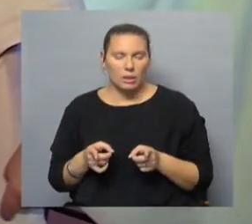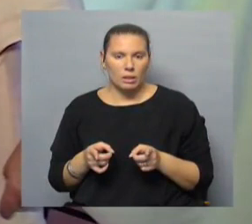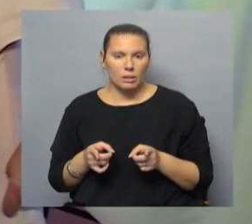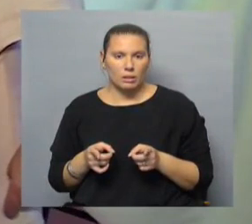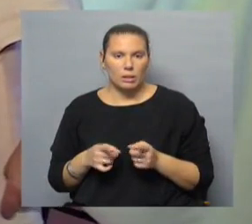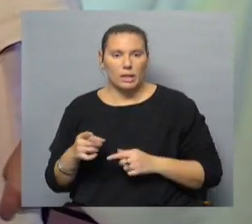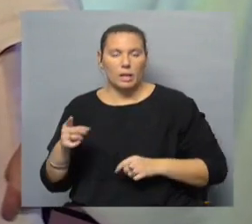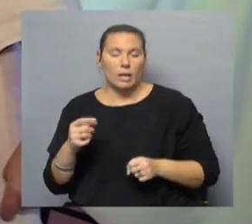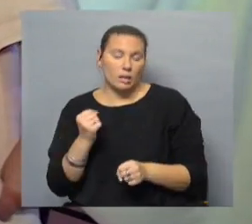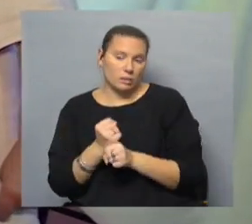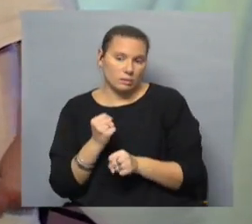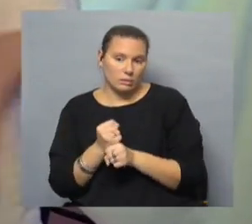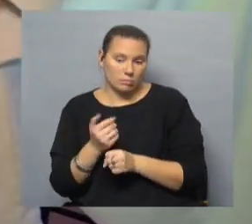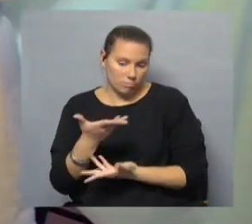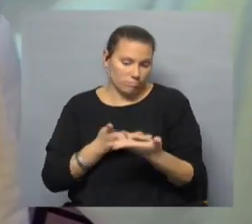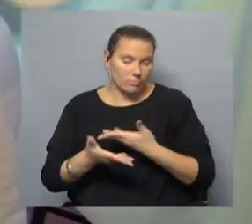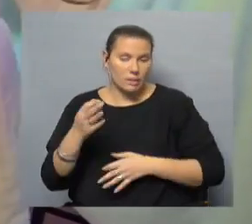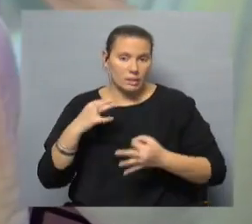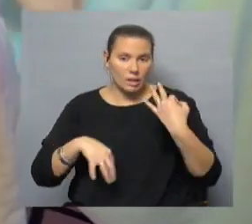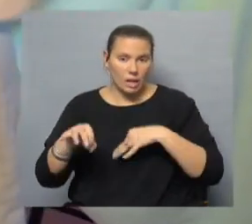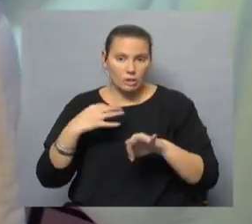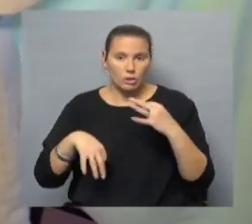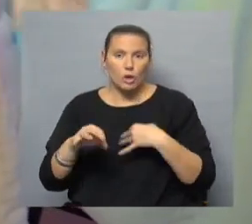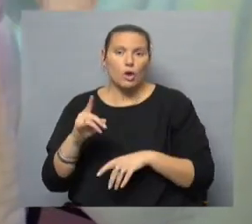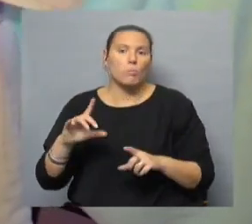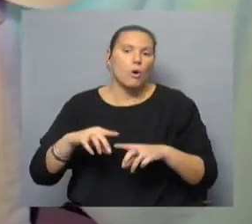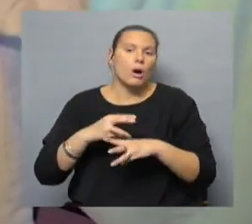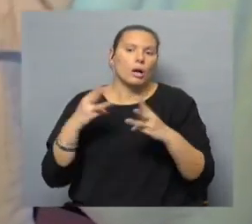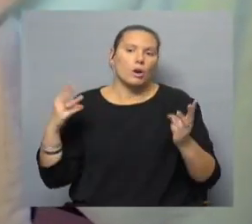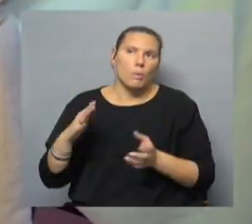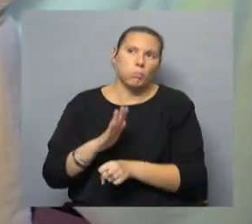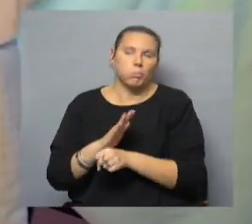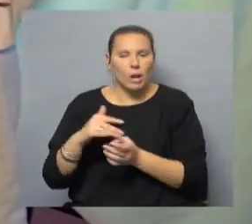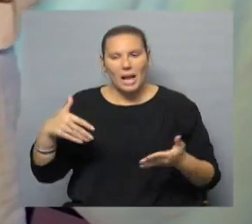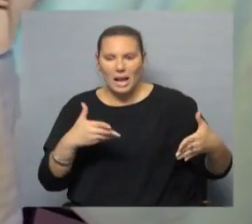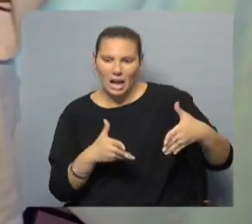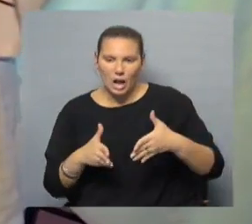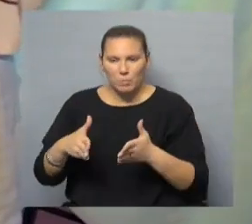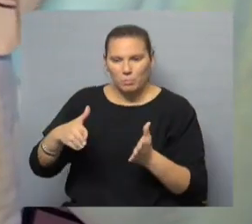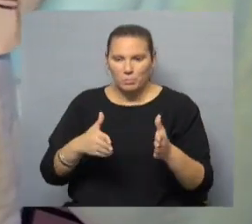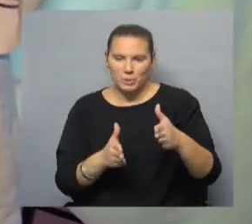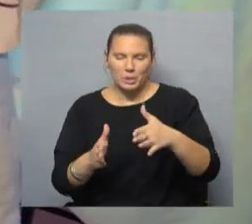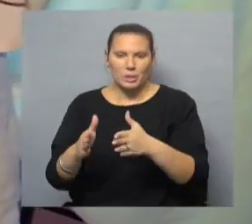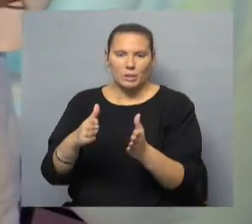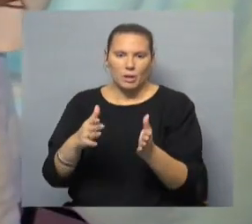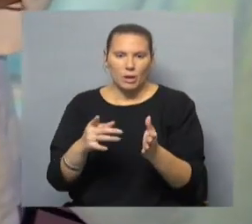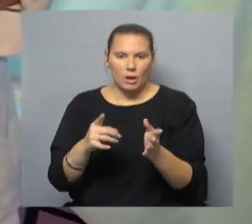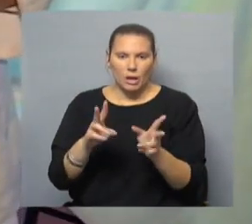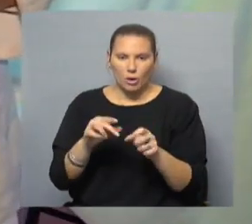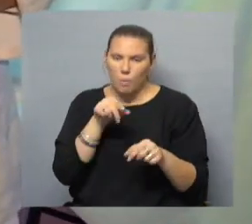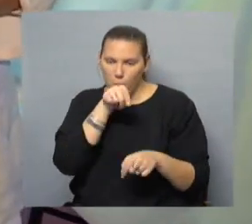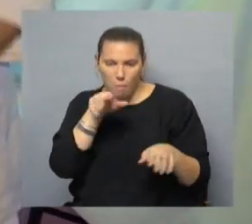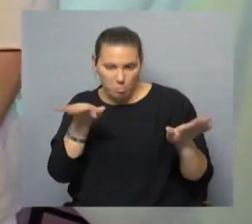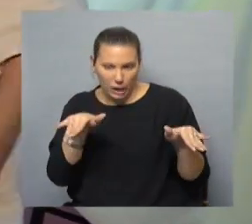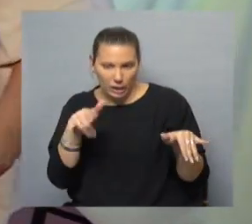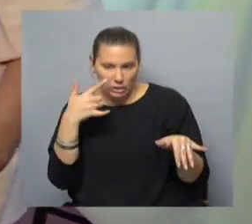la dinámica. Gabriela, ¿cómo? ¿No? Muy bien. Como un camino que se va recorriendo y que tiene que ver con un pajarito,